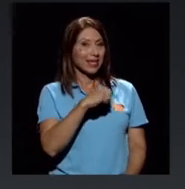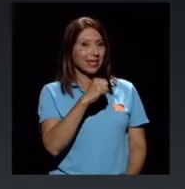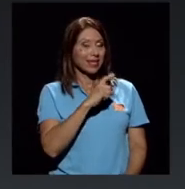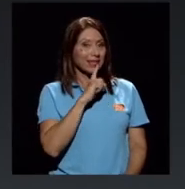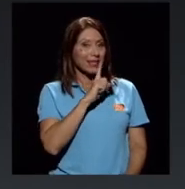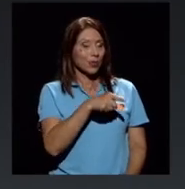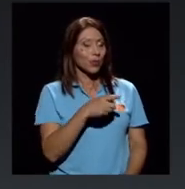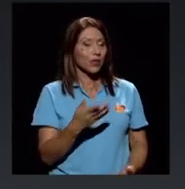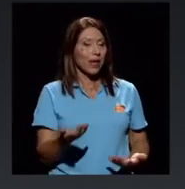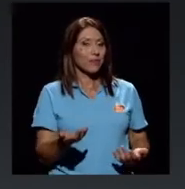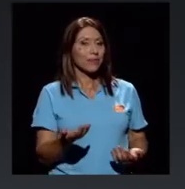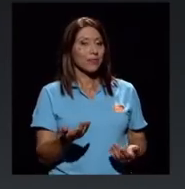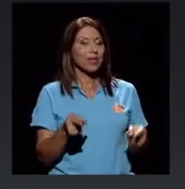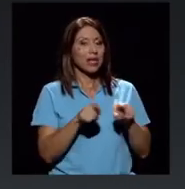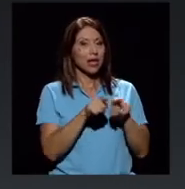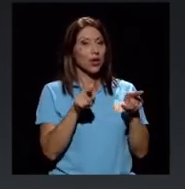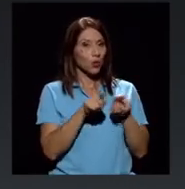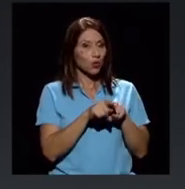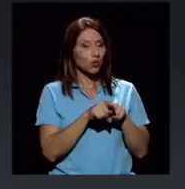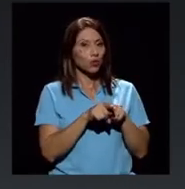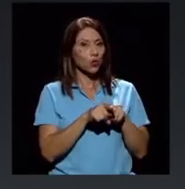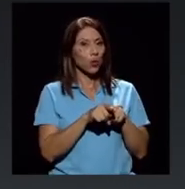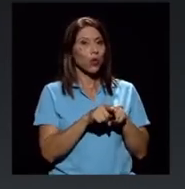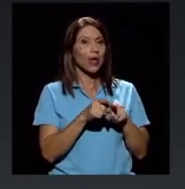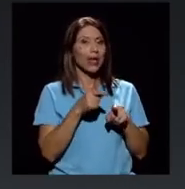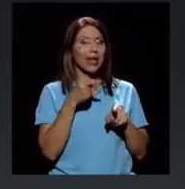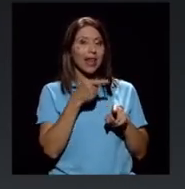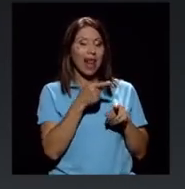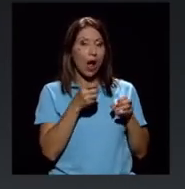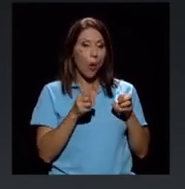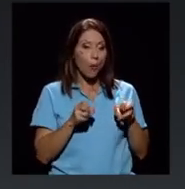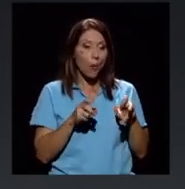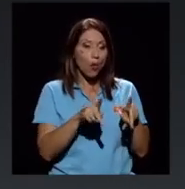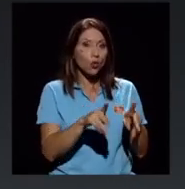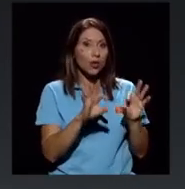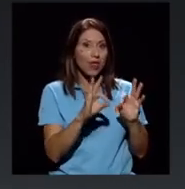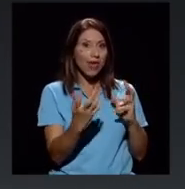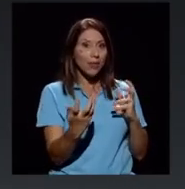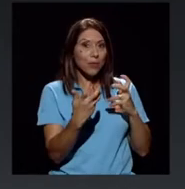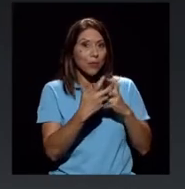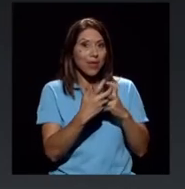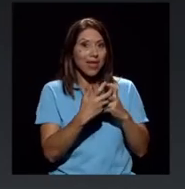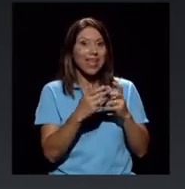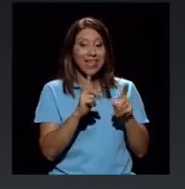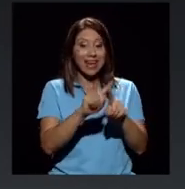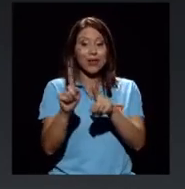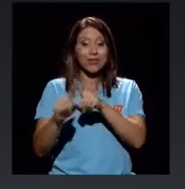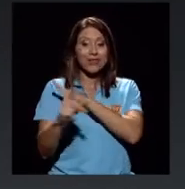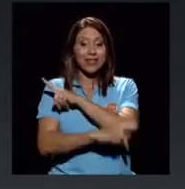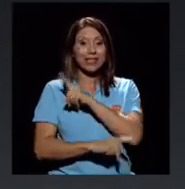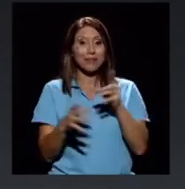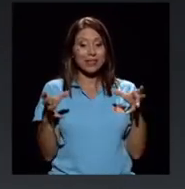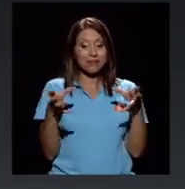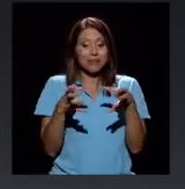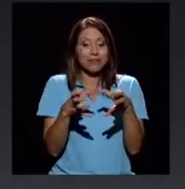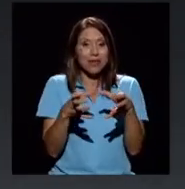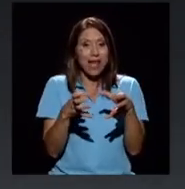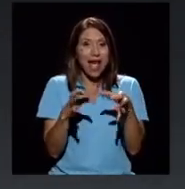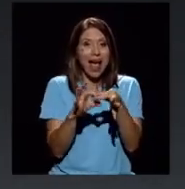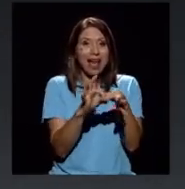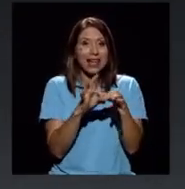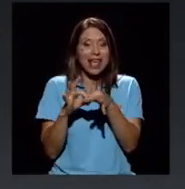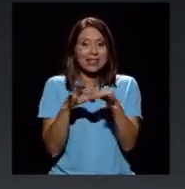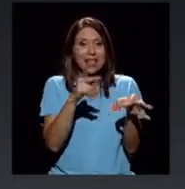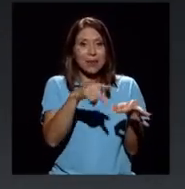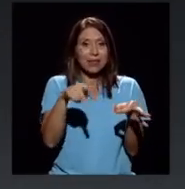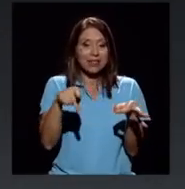la oportunidad que era congruente con esto que era la alianza del pacífico que implica las economías que más han crecido